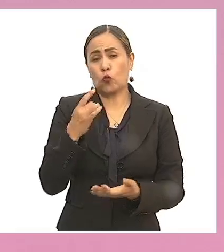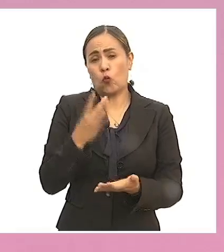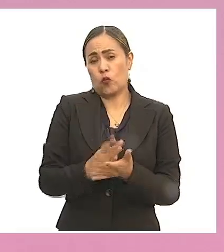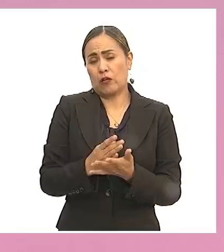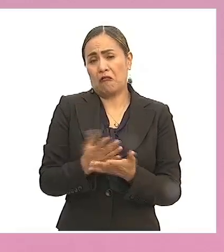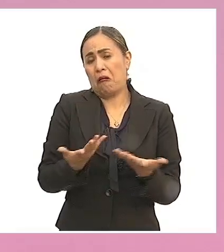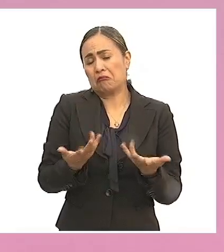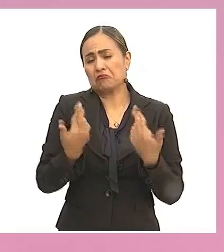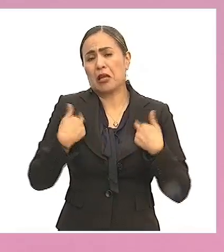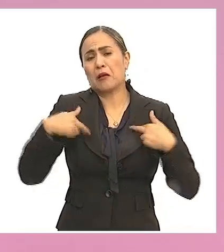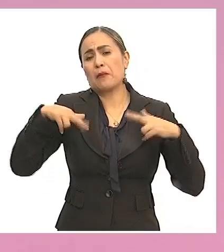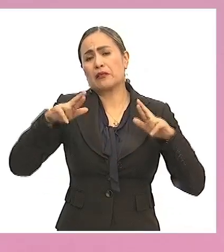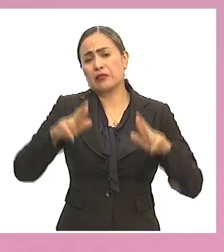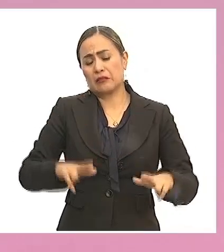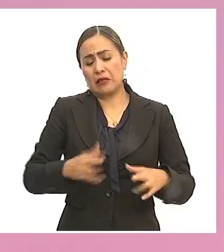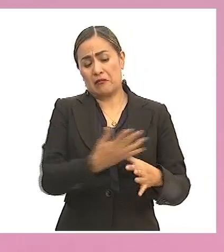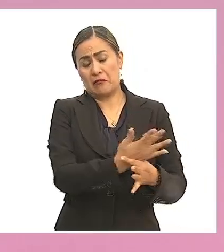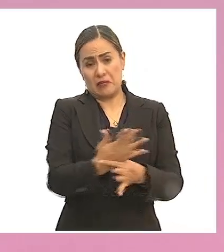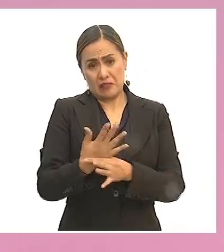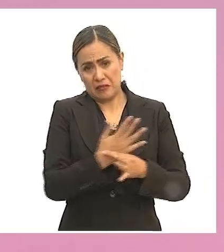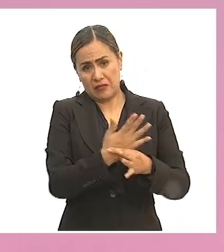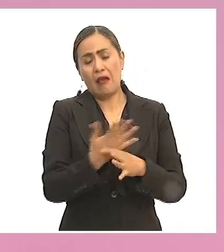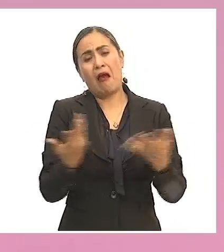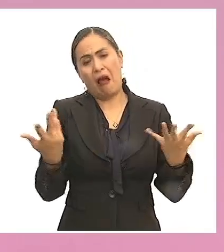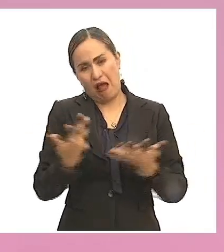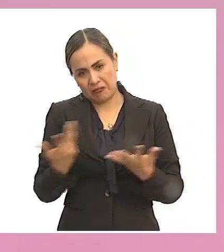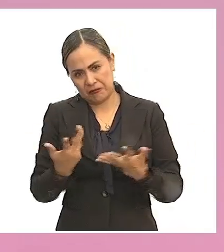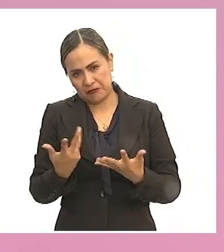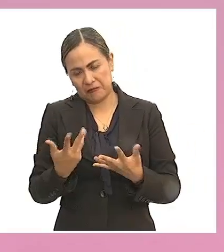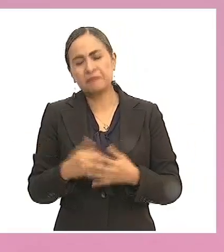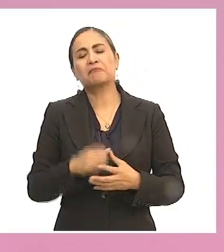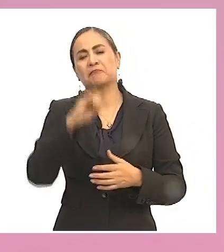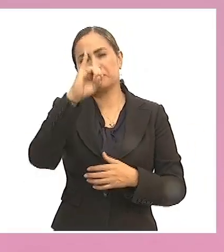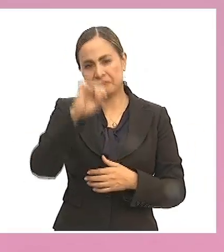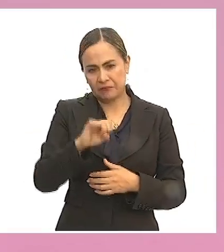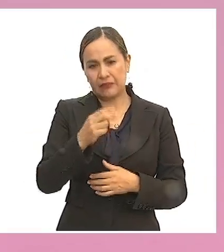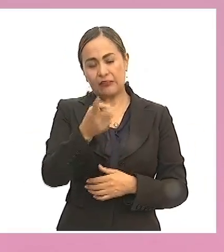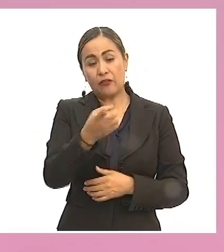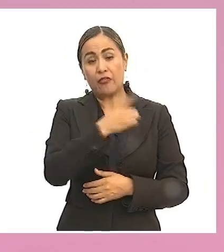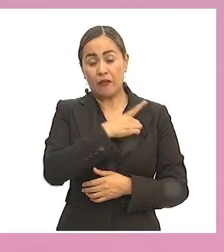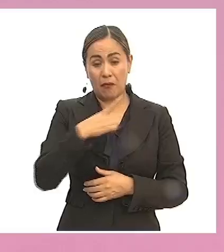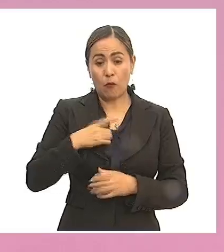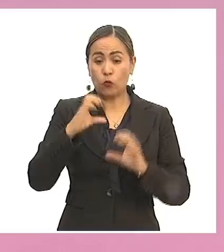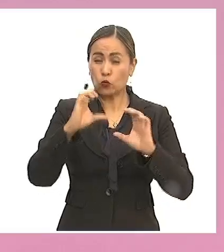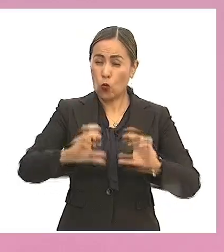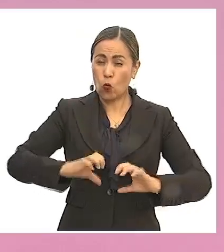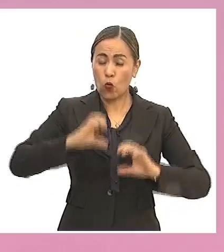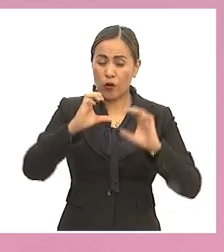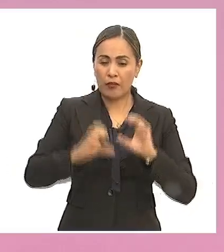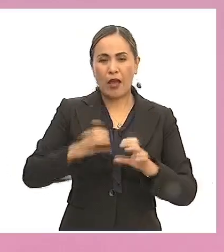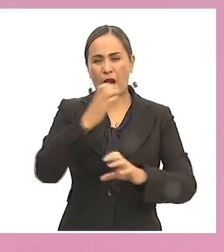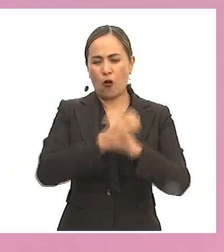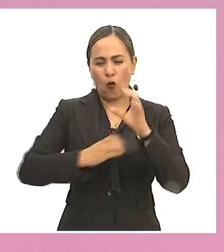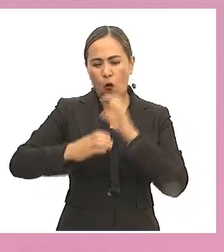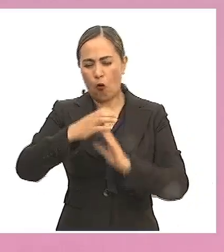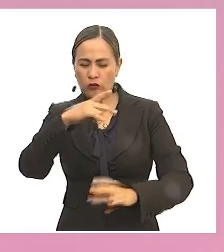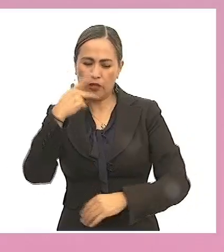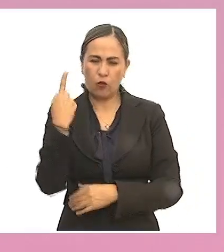representantes del pueblo de México y tenemos que cuidar el patrimonio nacional.